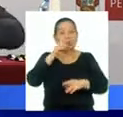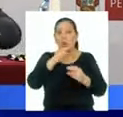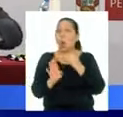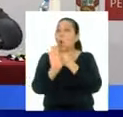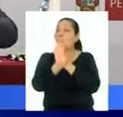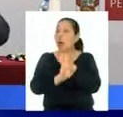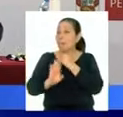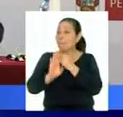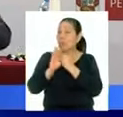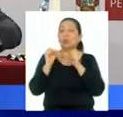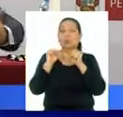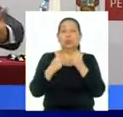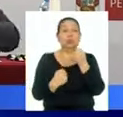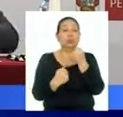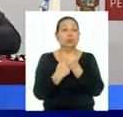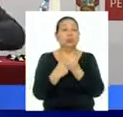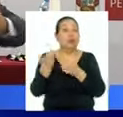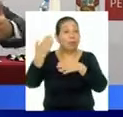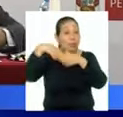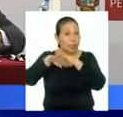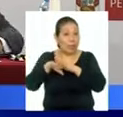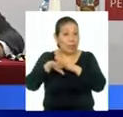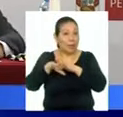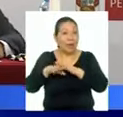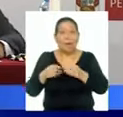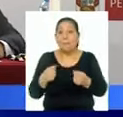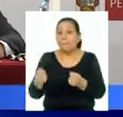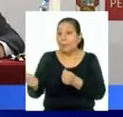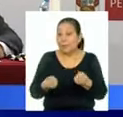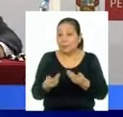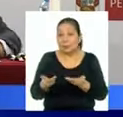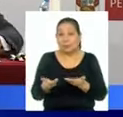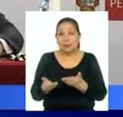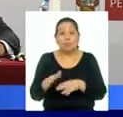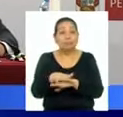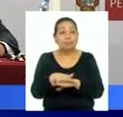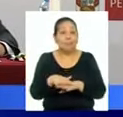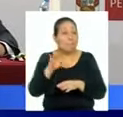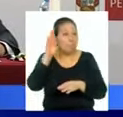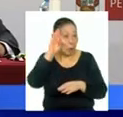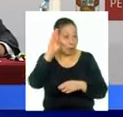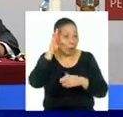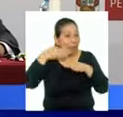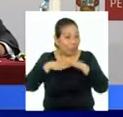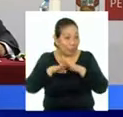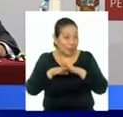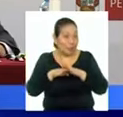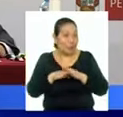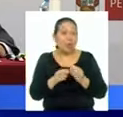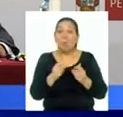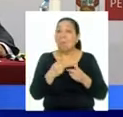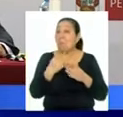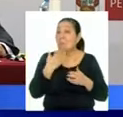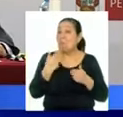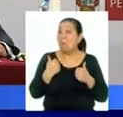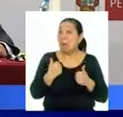respaldan, digamos, para que se internen rápidamente en la dinámica administrativa de la Policía Nacional. Y ha sido un